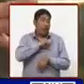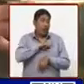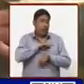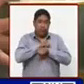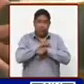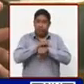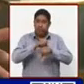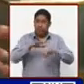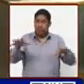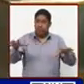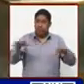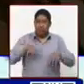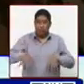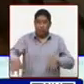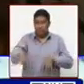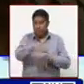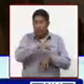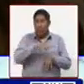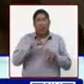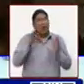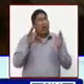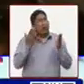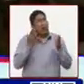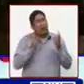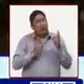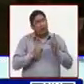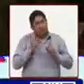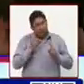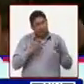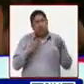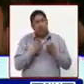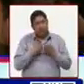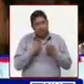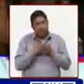se desplegó hasta ese sector y me parece que hay algunos incidentes. Ahora, volviendo...